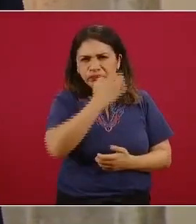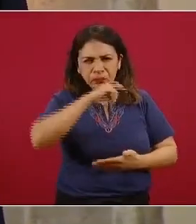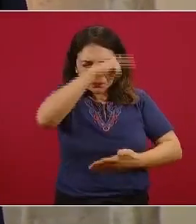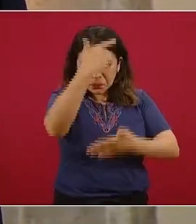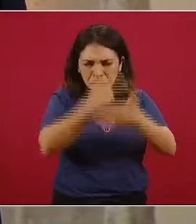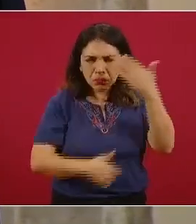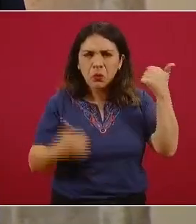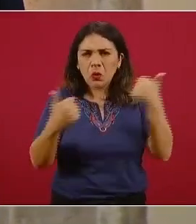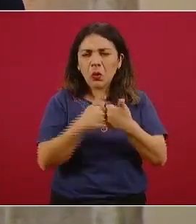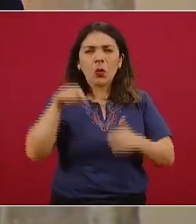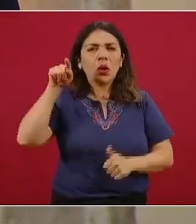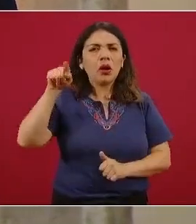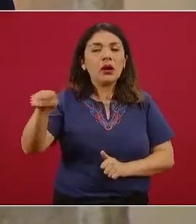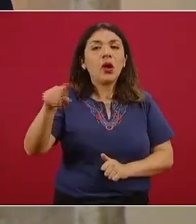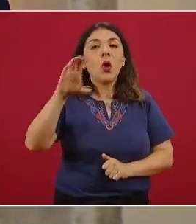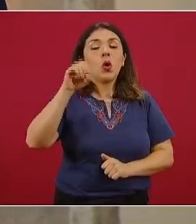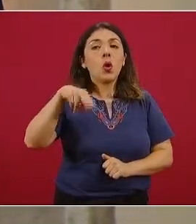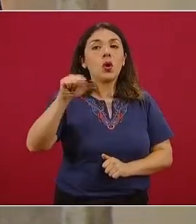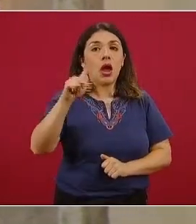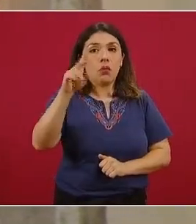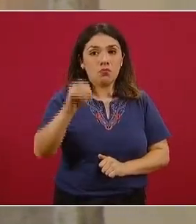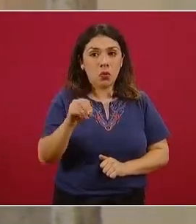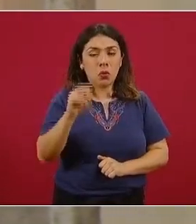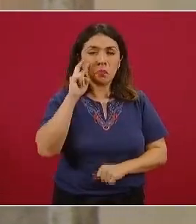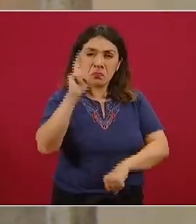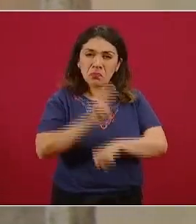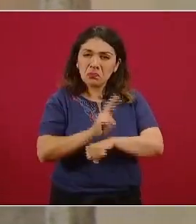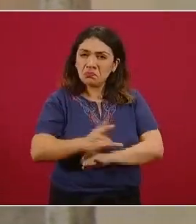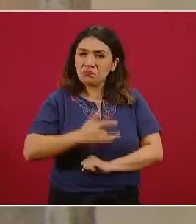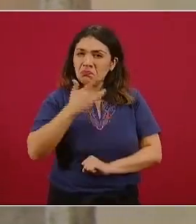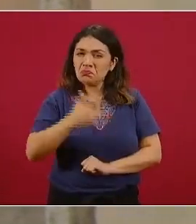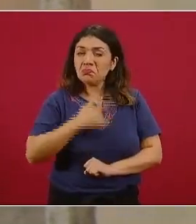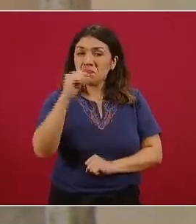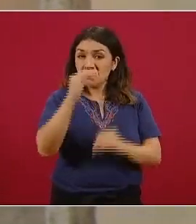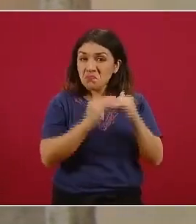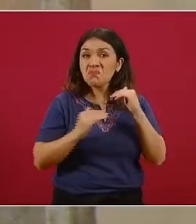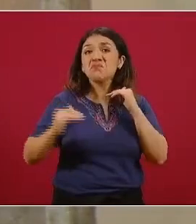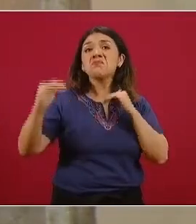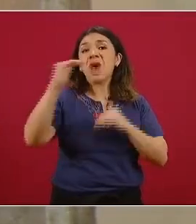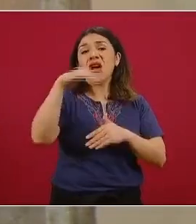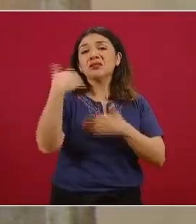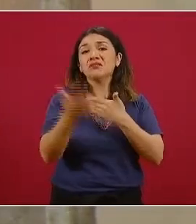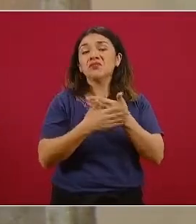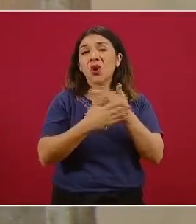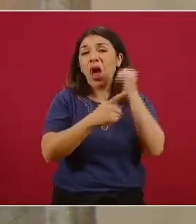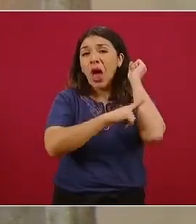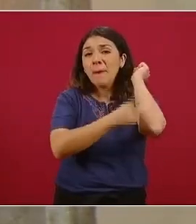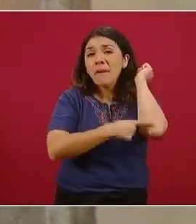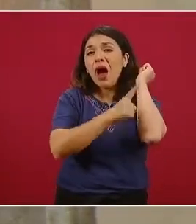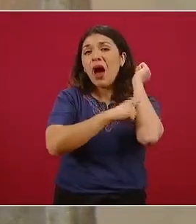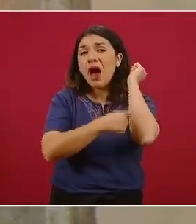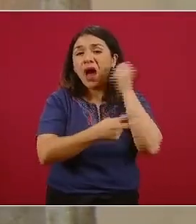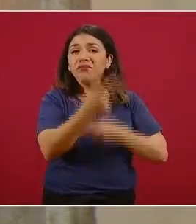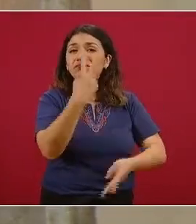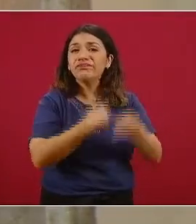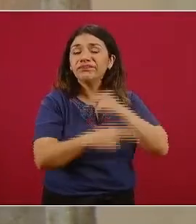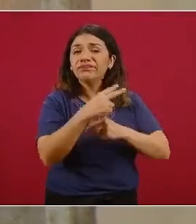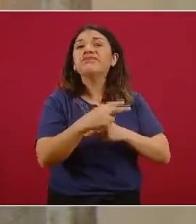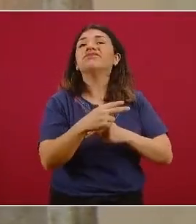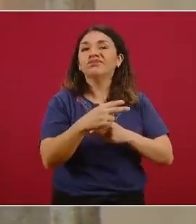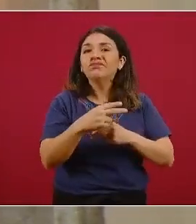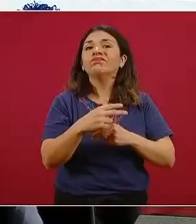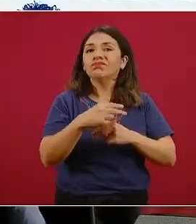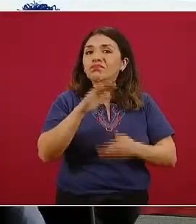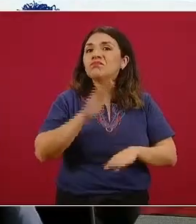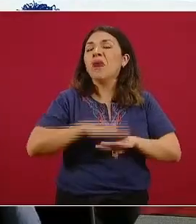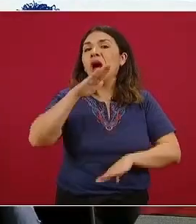cuantificadas por el propio CONAPO, estiman que tendremos un aumento importante en los embarazos no planificados,